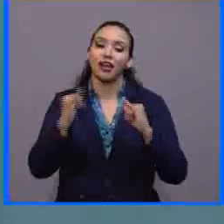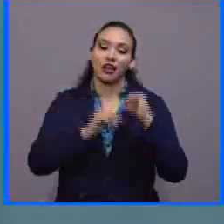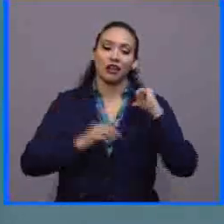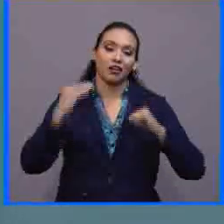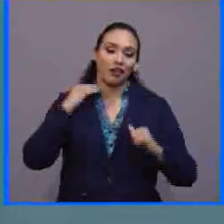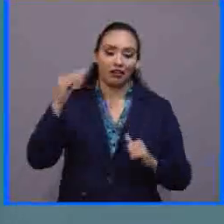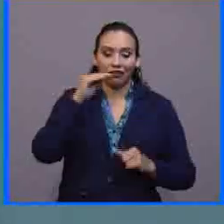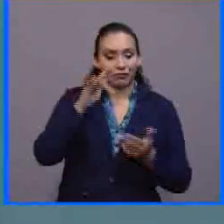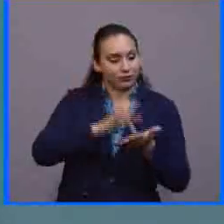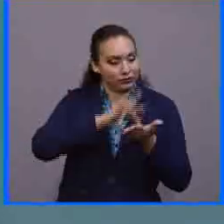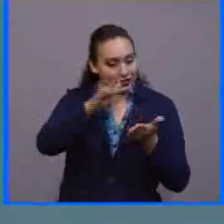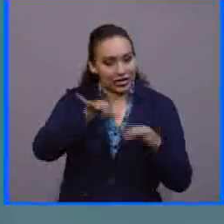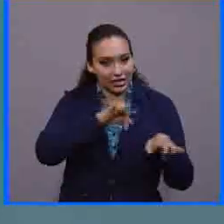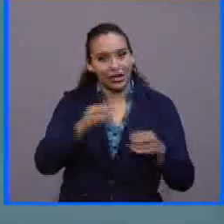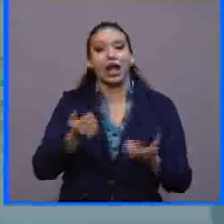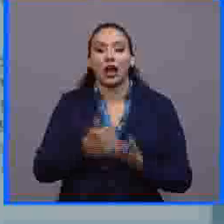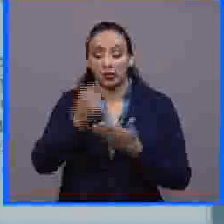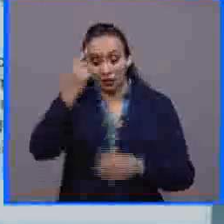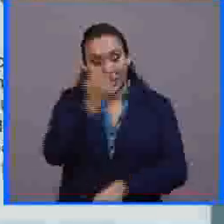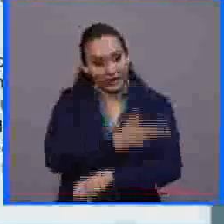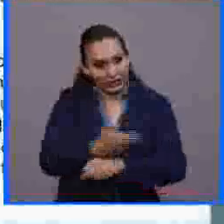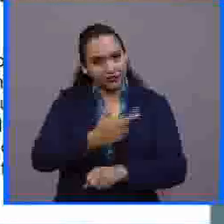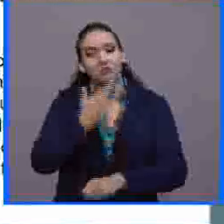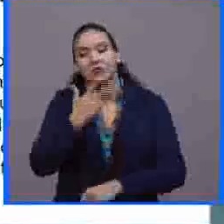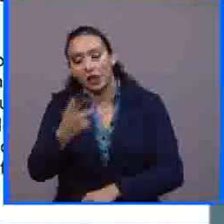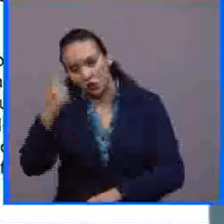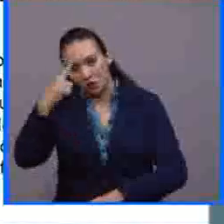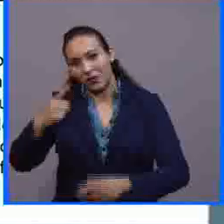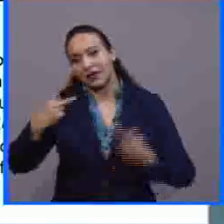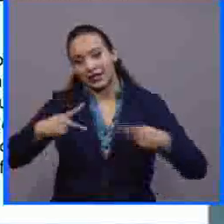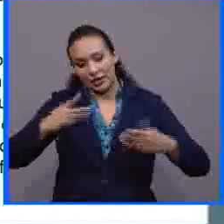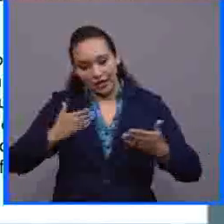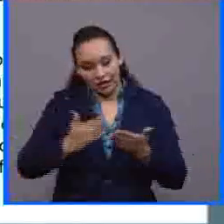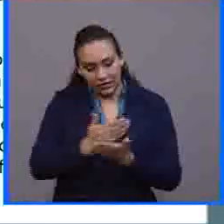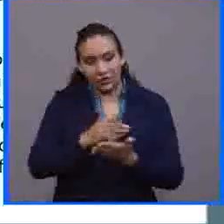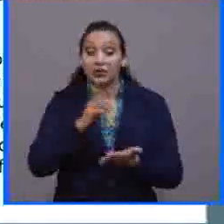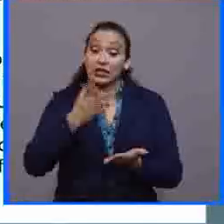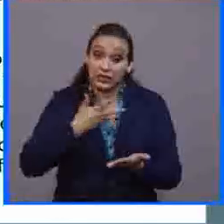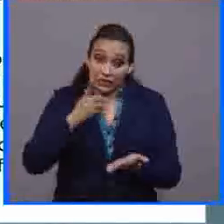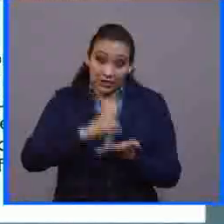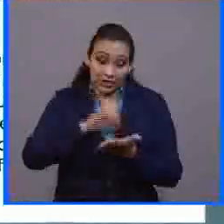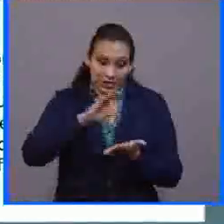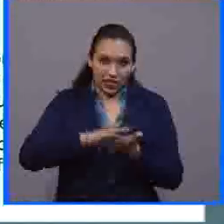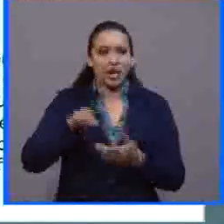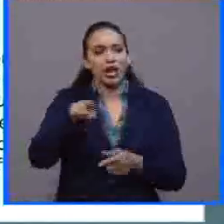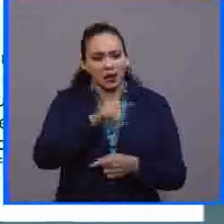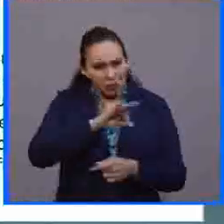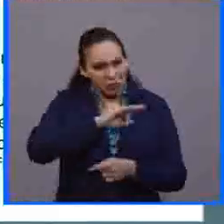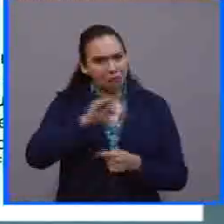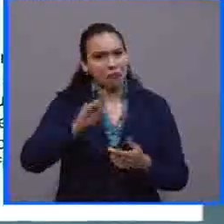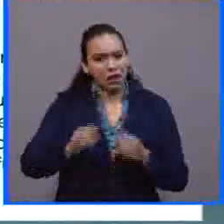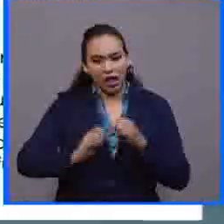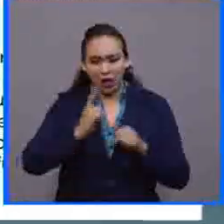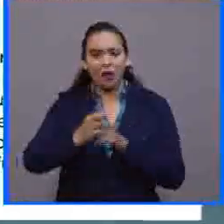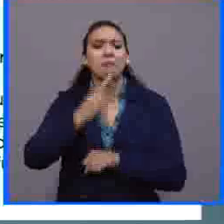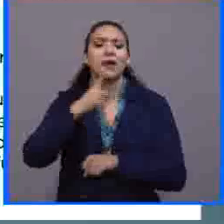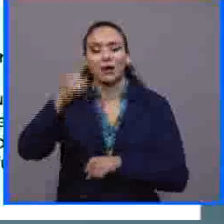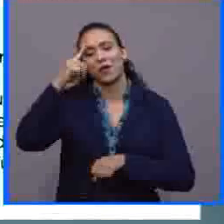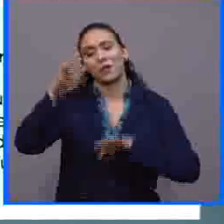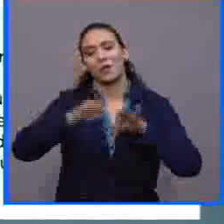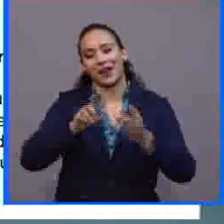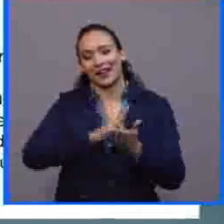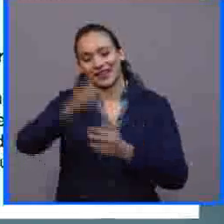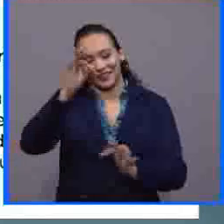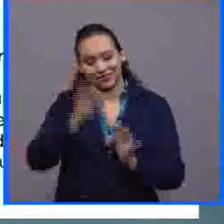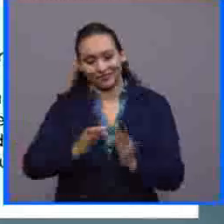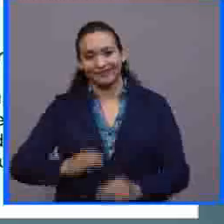mejorar los procedimientos administrativos para garantizar que las personas con discapacidad puedan ejercer plenamente